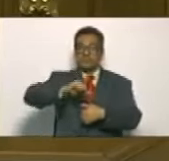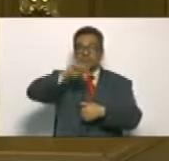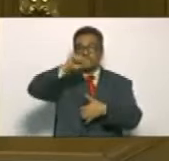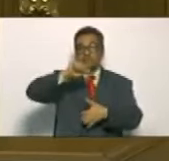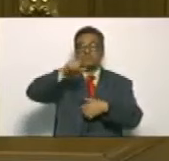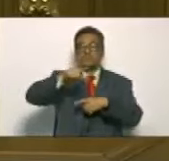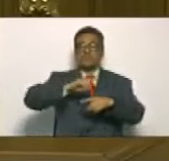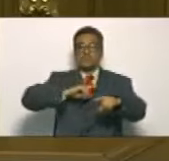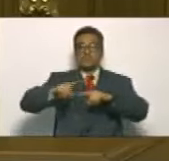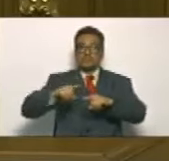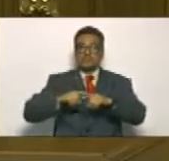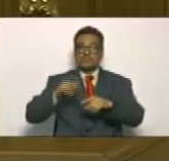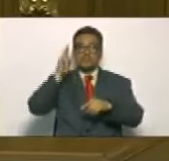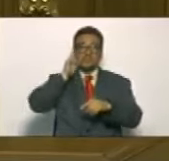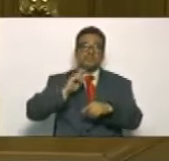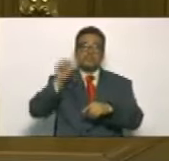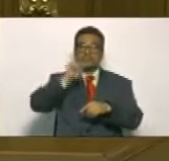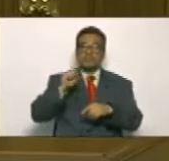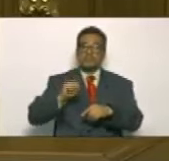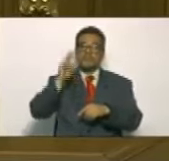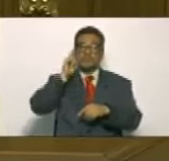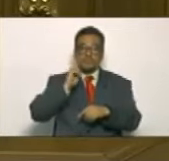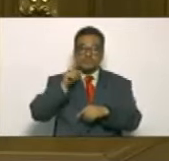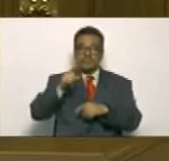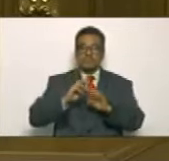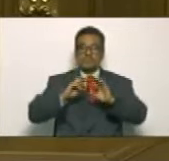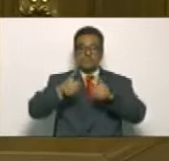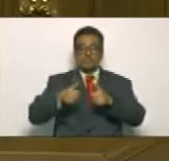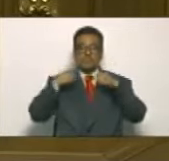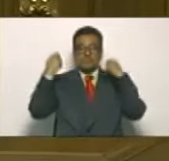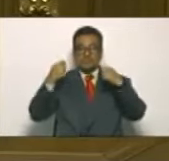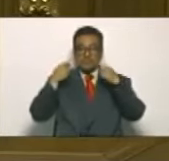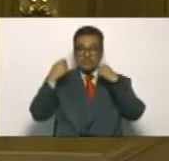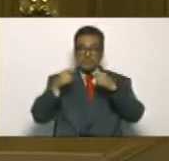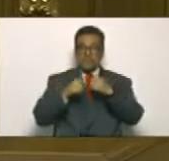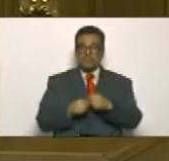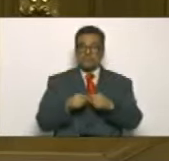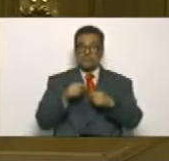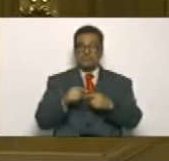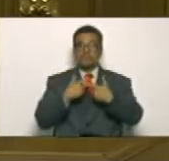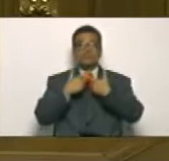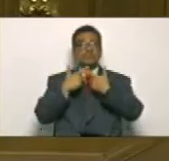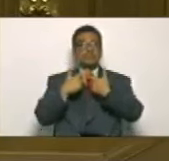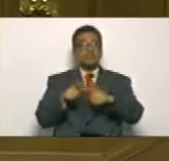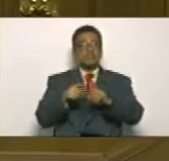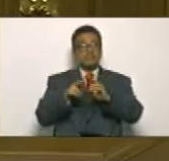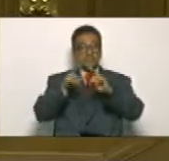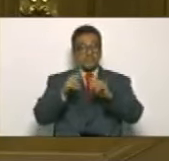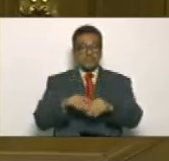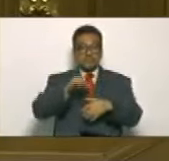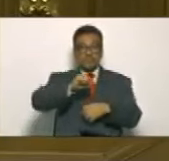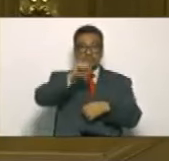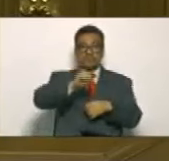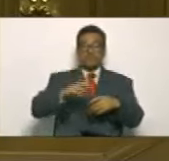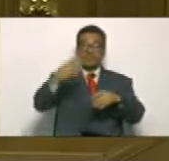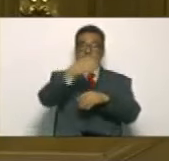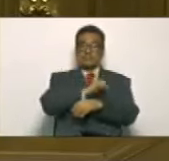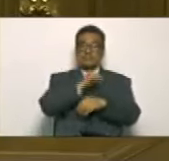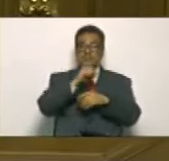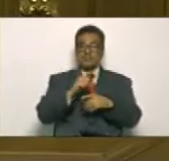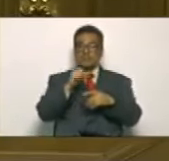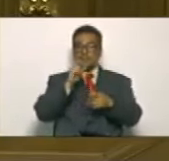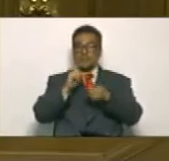por órdenes del Libertador Simón Bolívar inició las campañas de liberación del sur, obteniendo